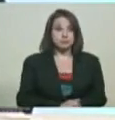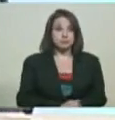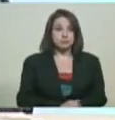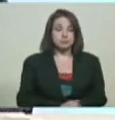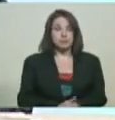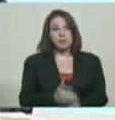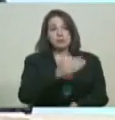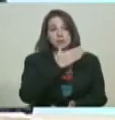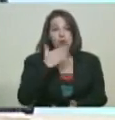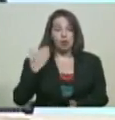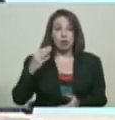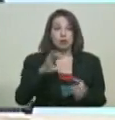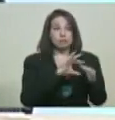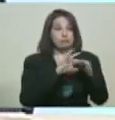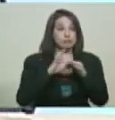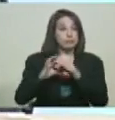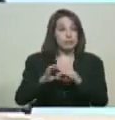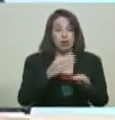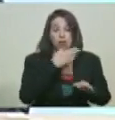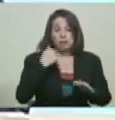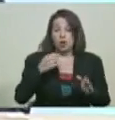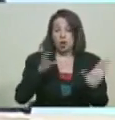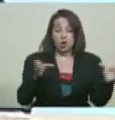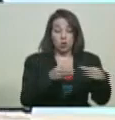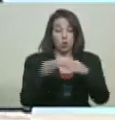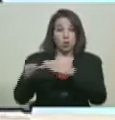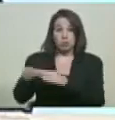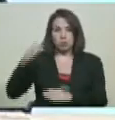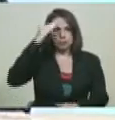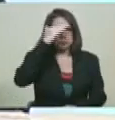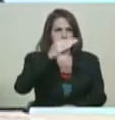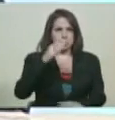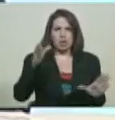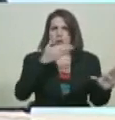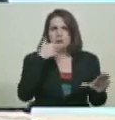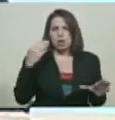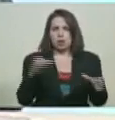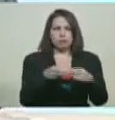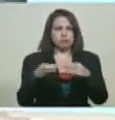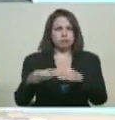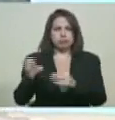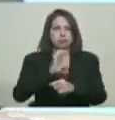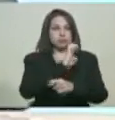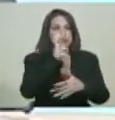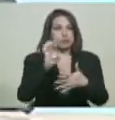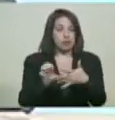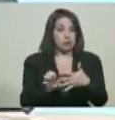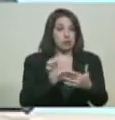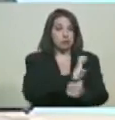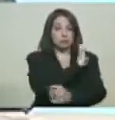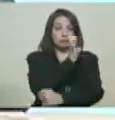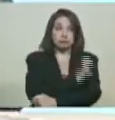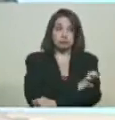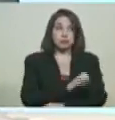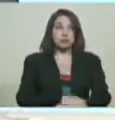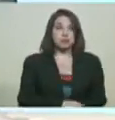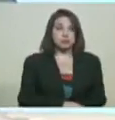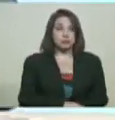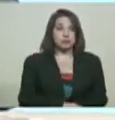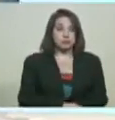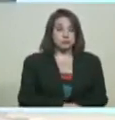mejores unidades los mejores combatientes las mejores estrategias nuestra forma de lucha ha sido